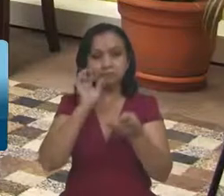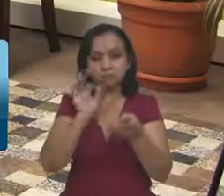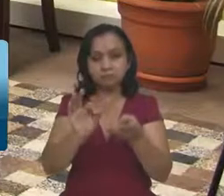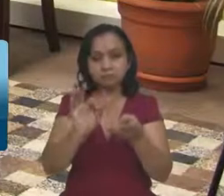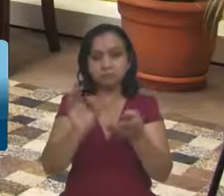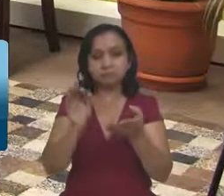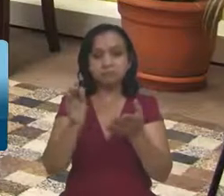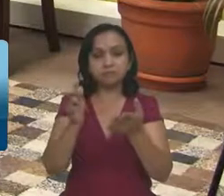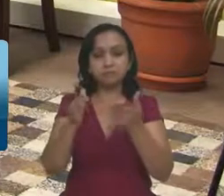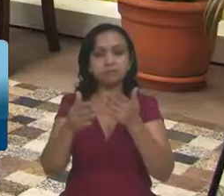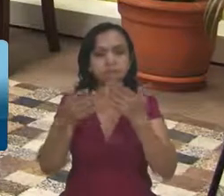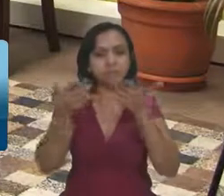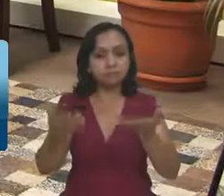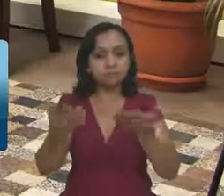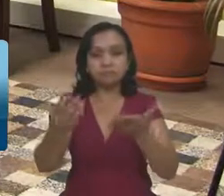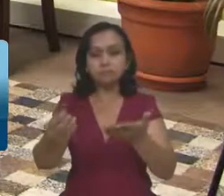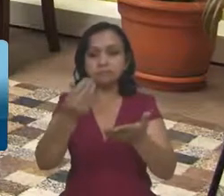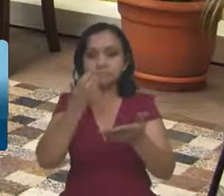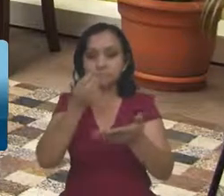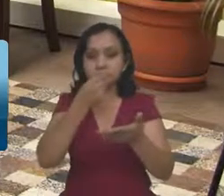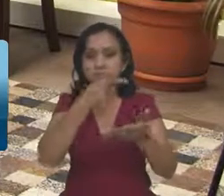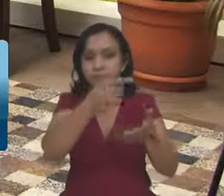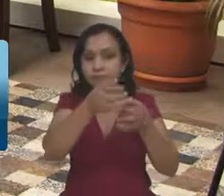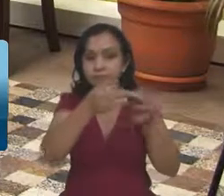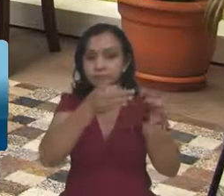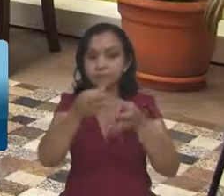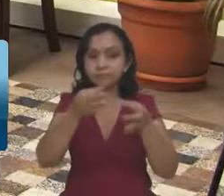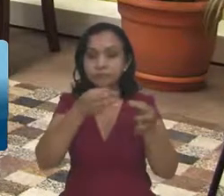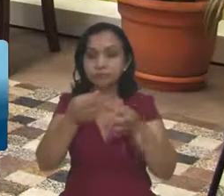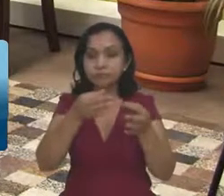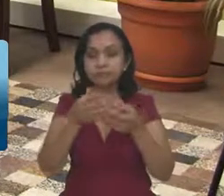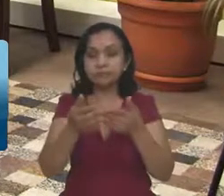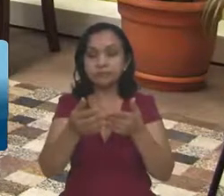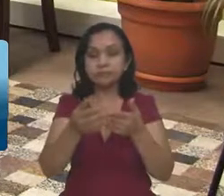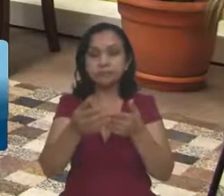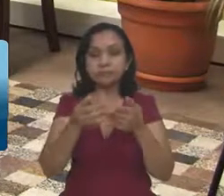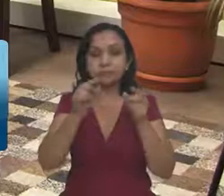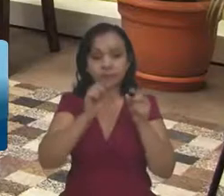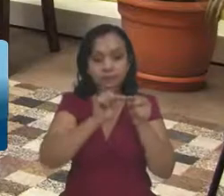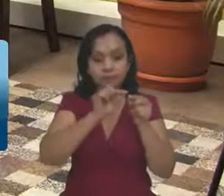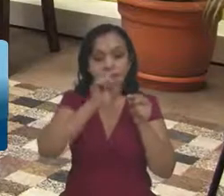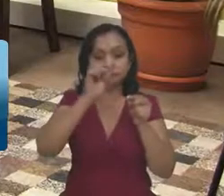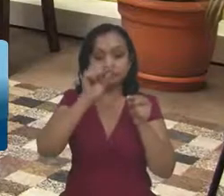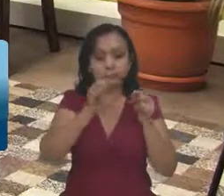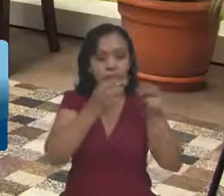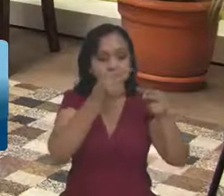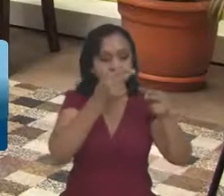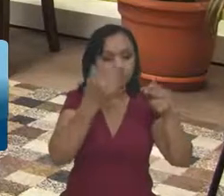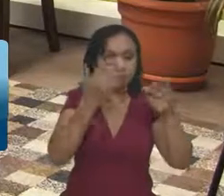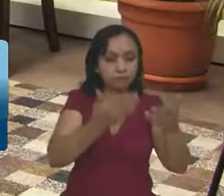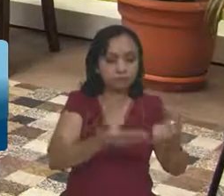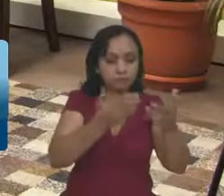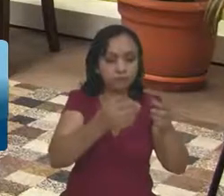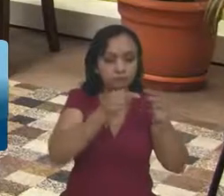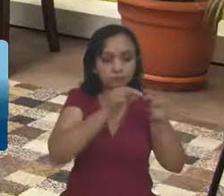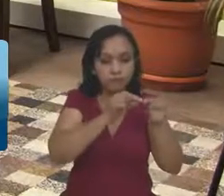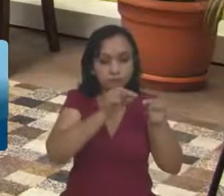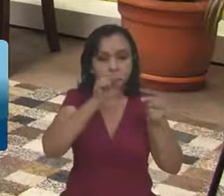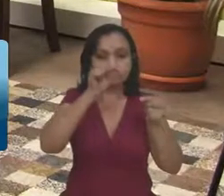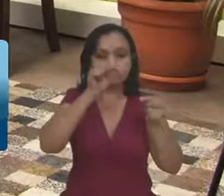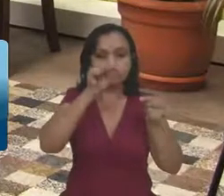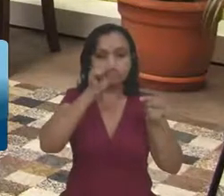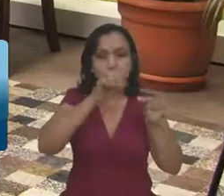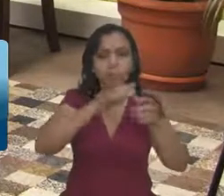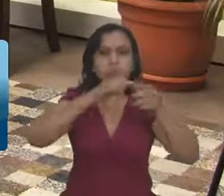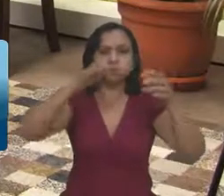en el peso, en la dieta, porque nosotros se lleva una curva, ¿verdad?, del peso de la embarazada, y también